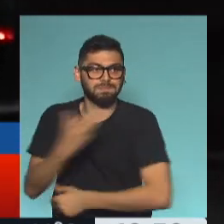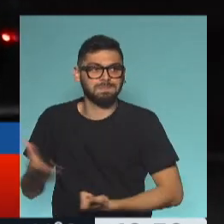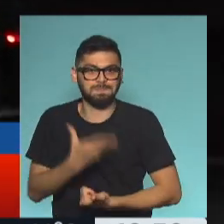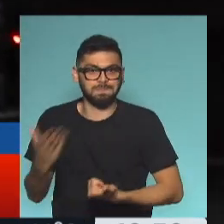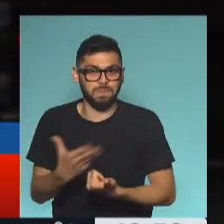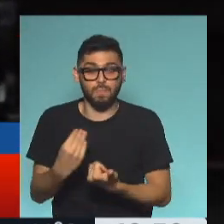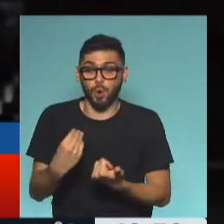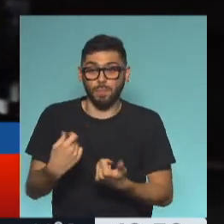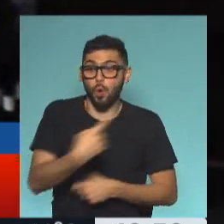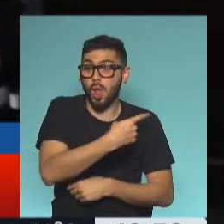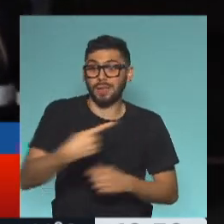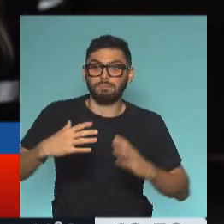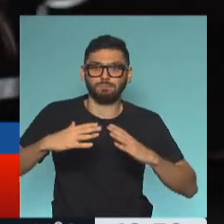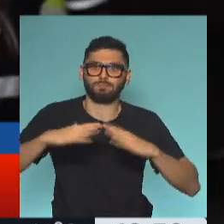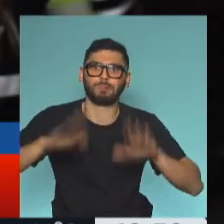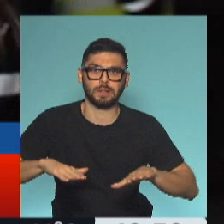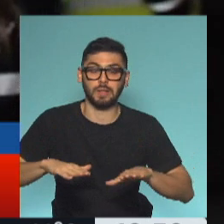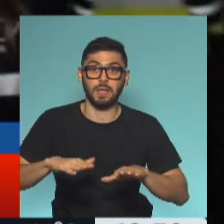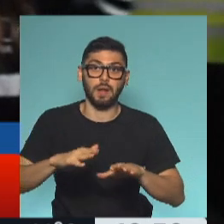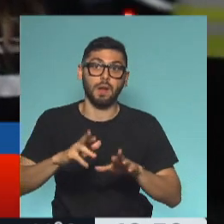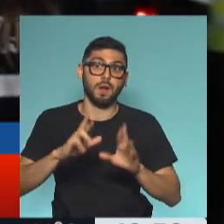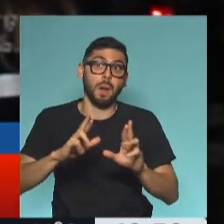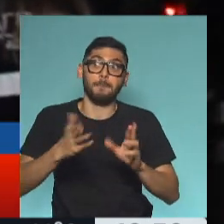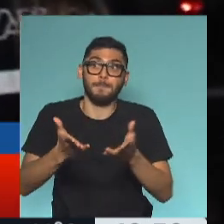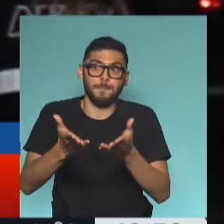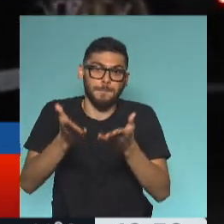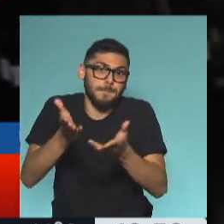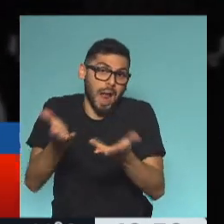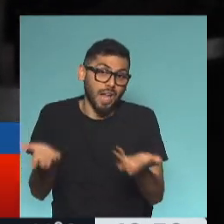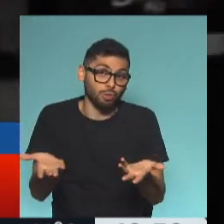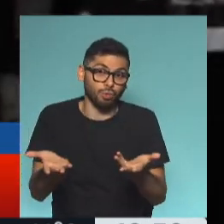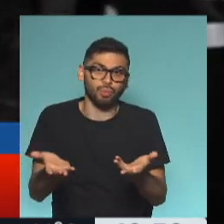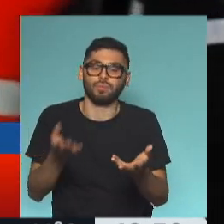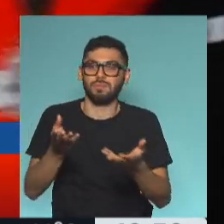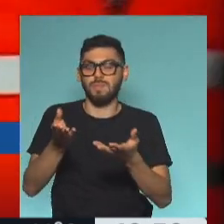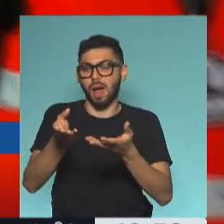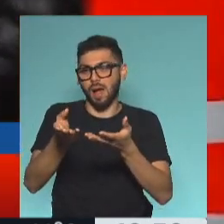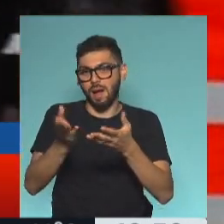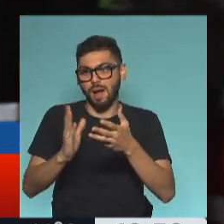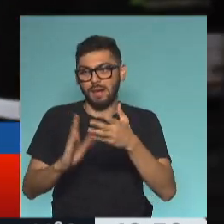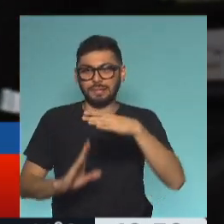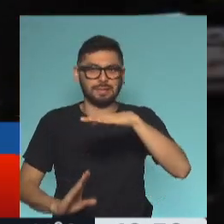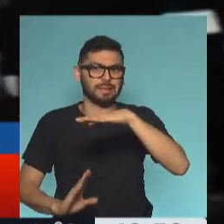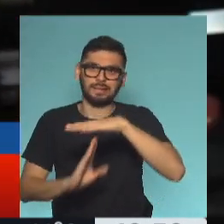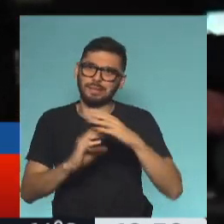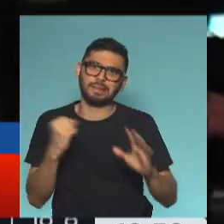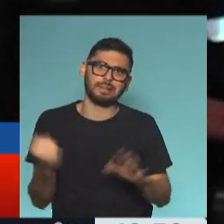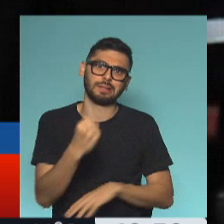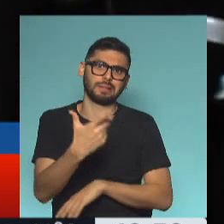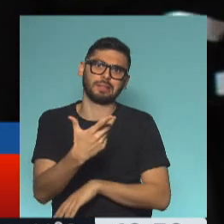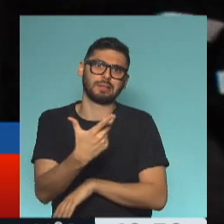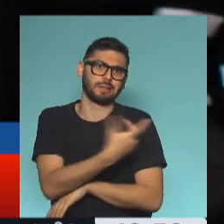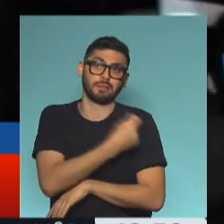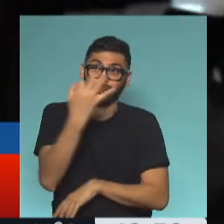de confinamiento haya servido fundamentalmente para eso, para esta prioridad con la cual el mundo